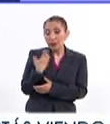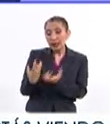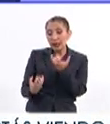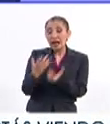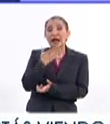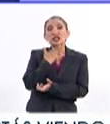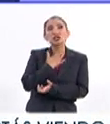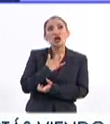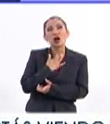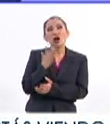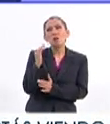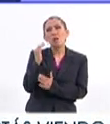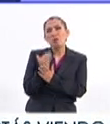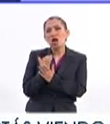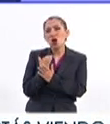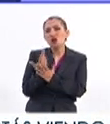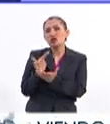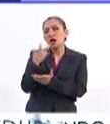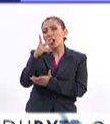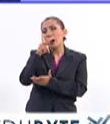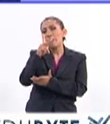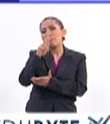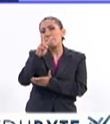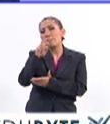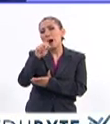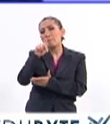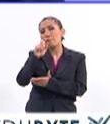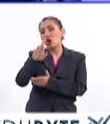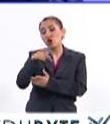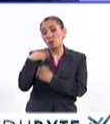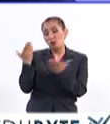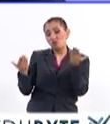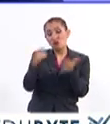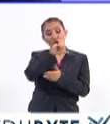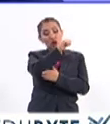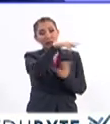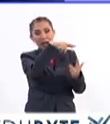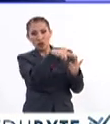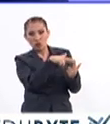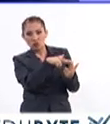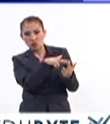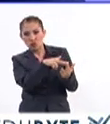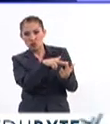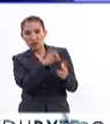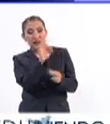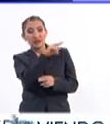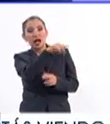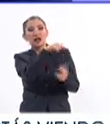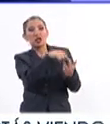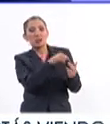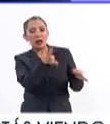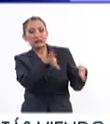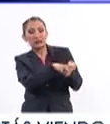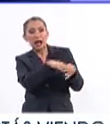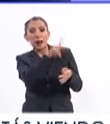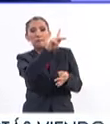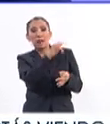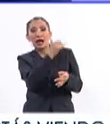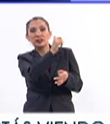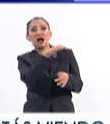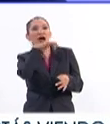una gasolina con una menor presión de vapor en comparación con otra región, sí, a lo mejor una región más cercana a la